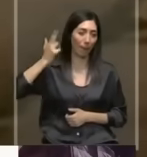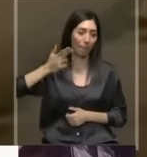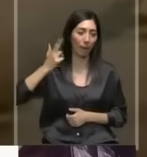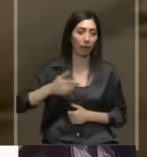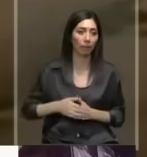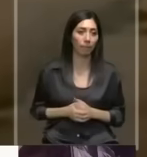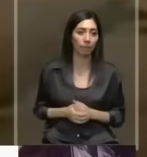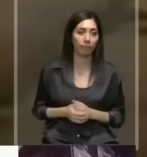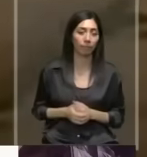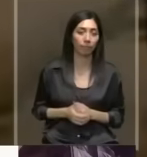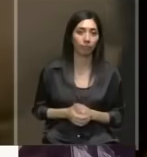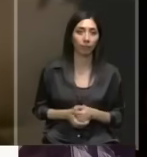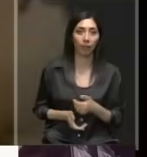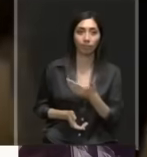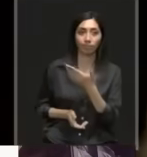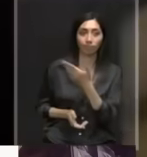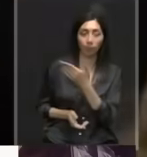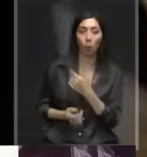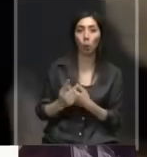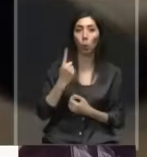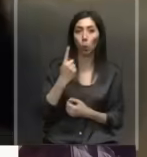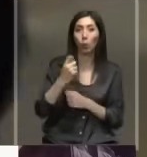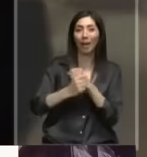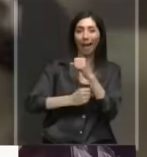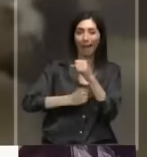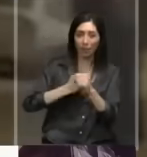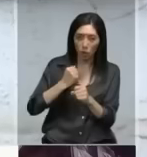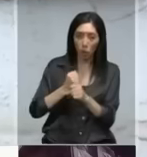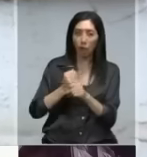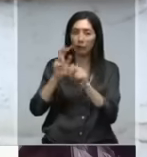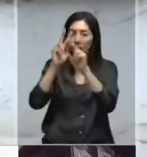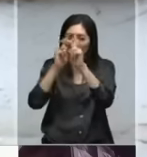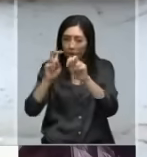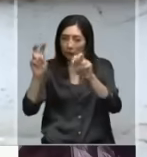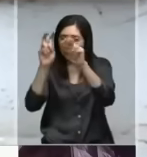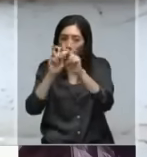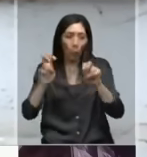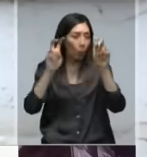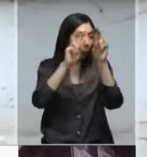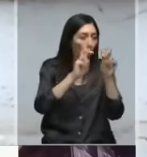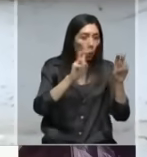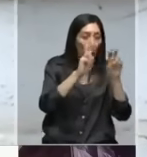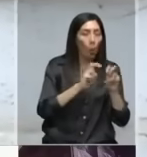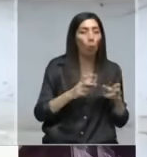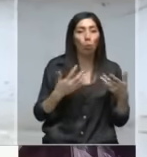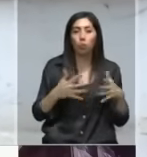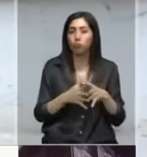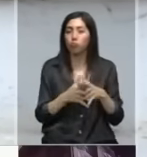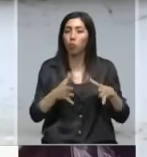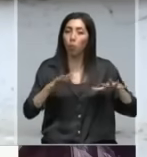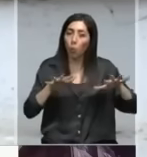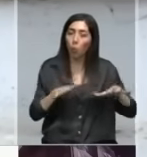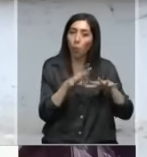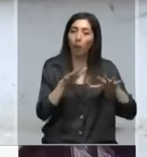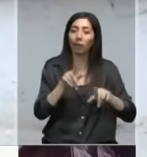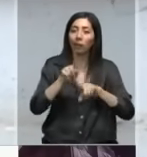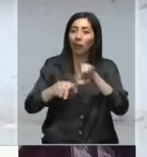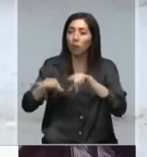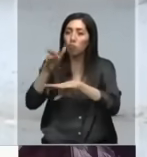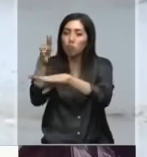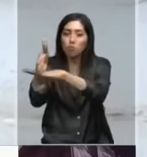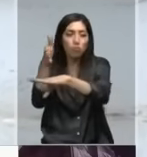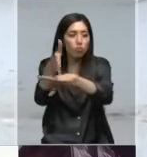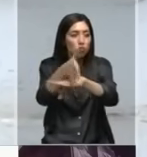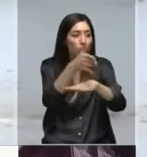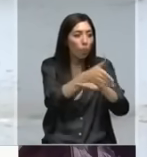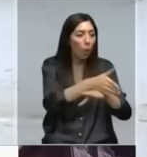Bueno, es un trabajo de aproximadamente un año de análisis, donde efectuó una indagación en terreno para determinar